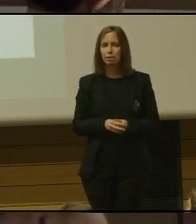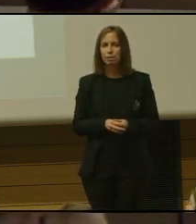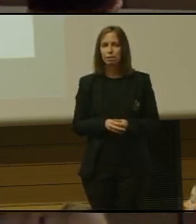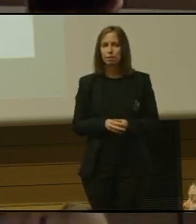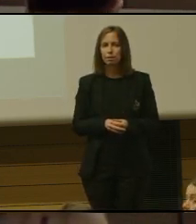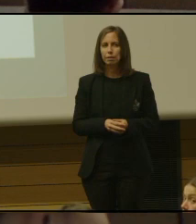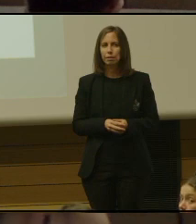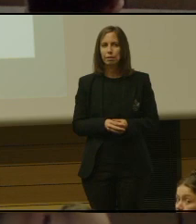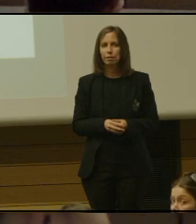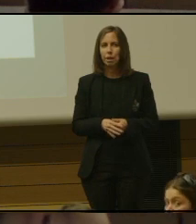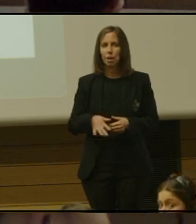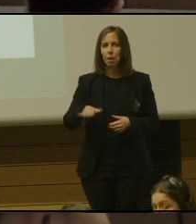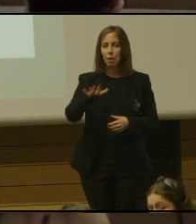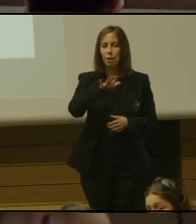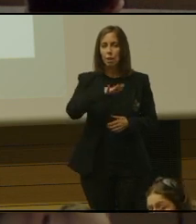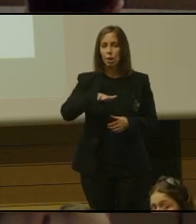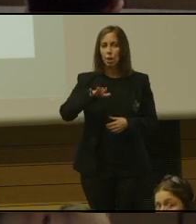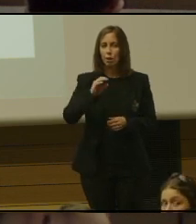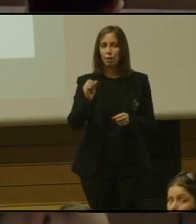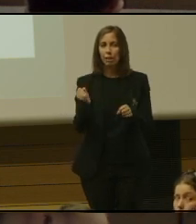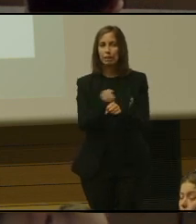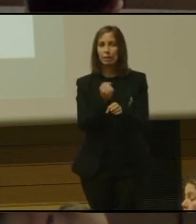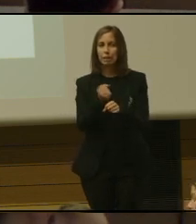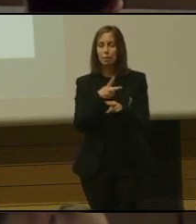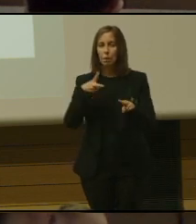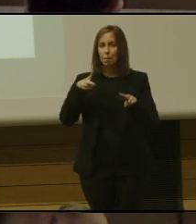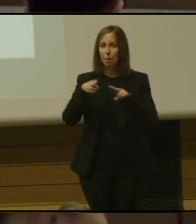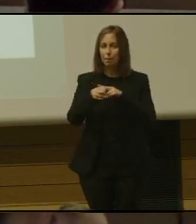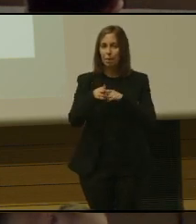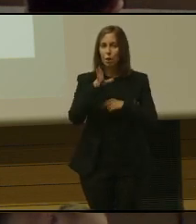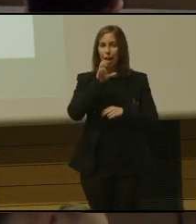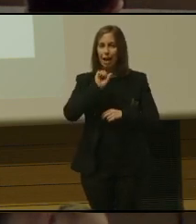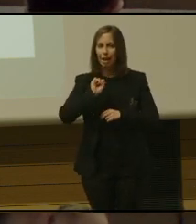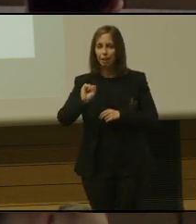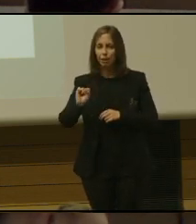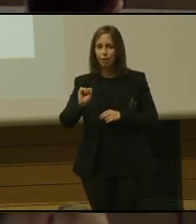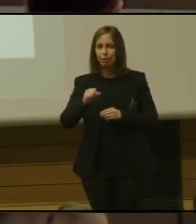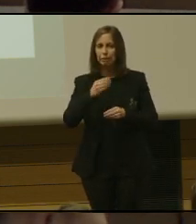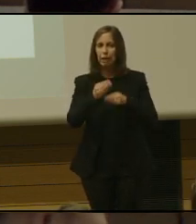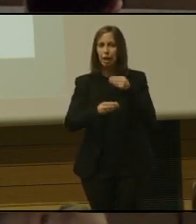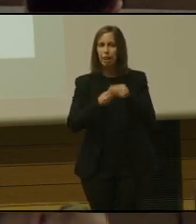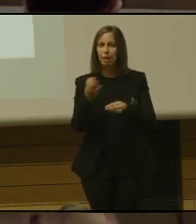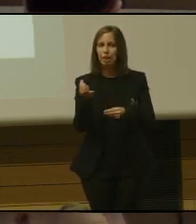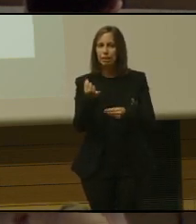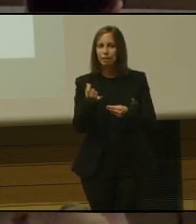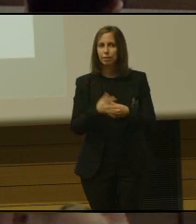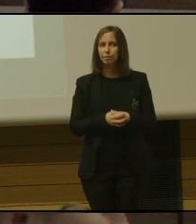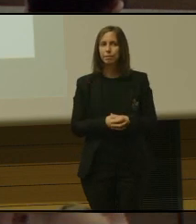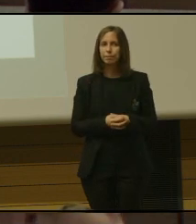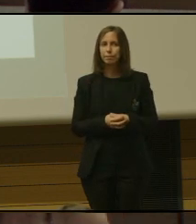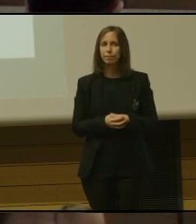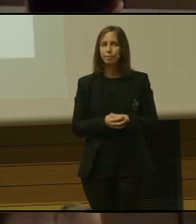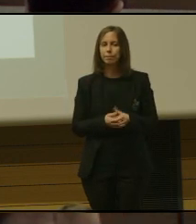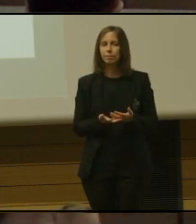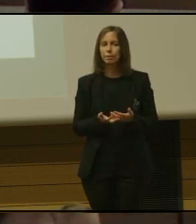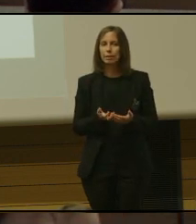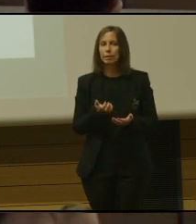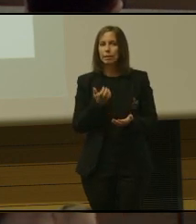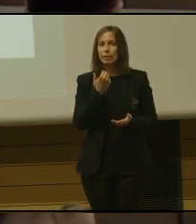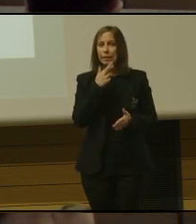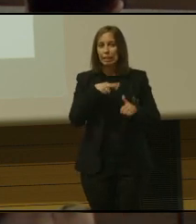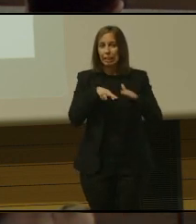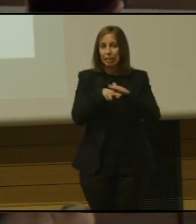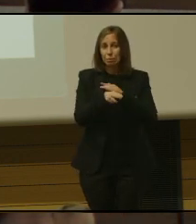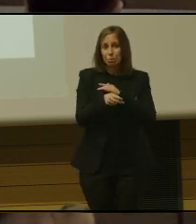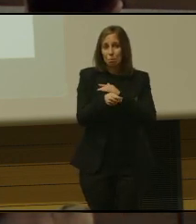hacer desde los espacios en los que se trabaja en prevención de adicciones si contamos con escasos